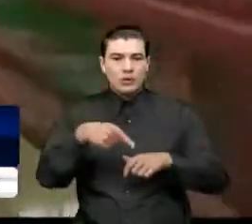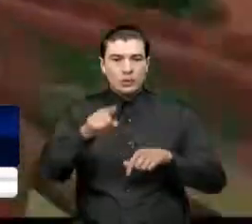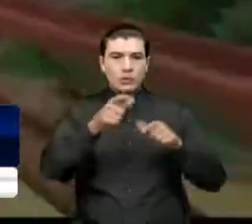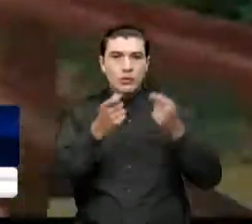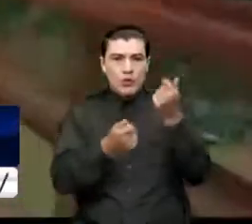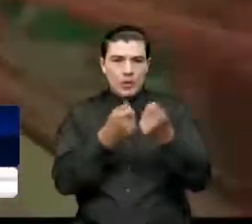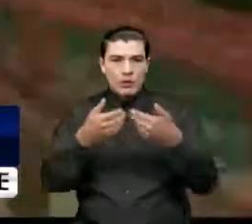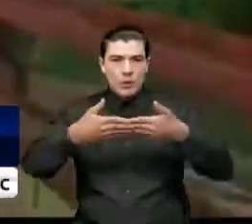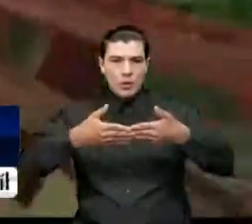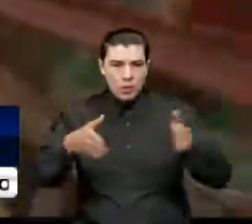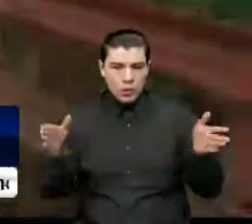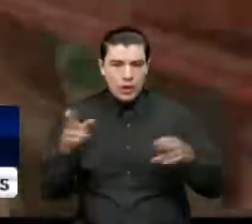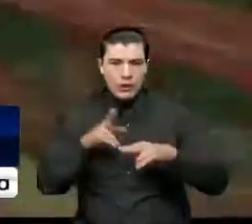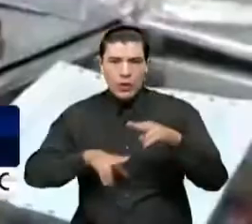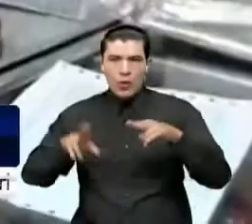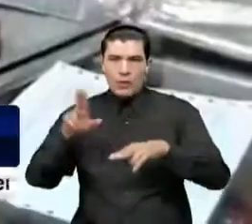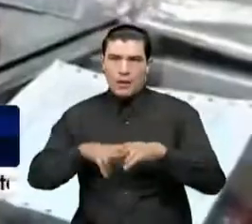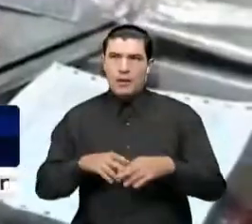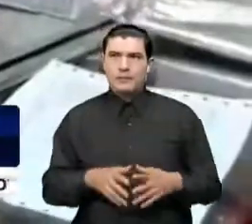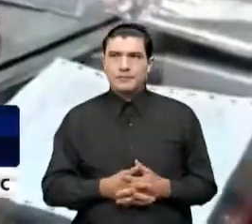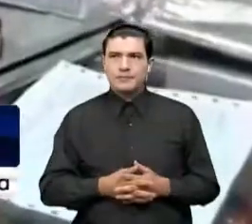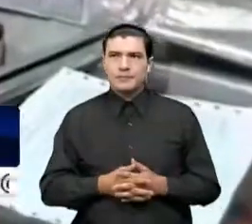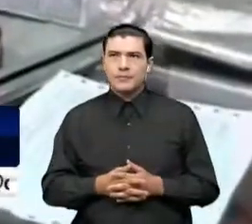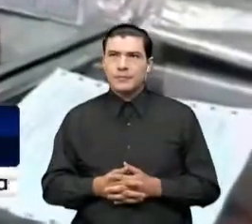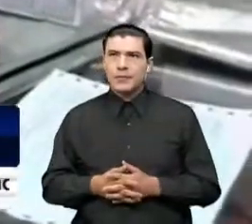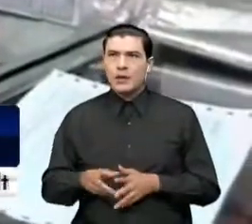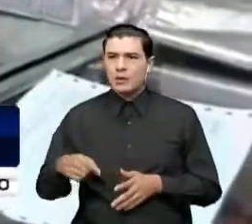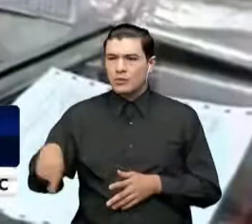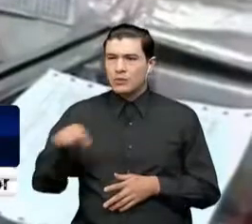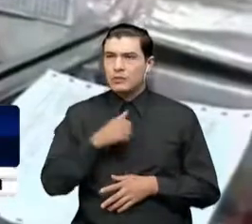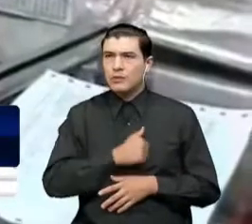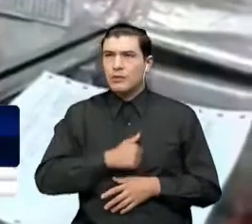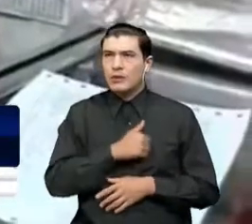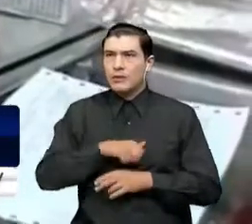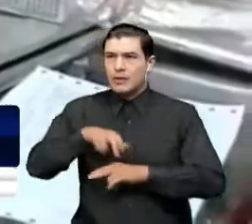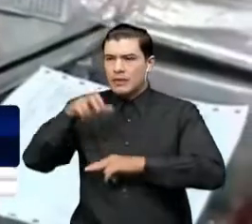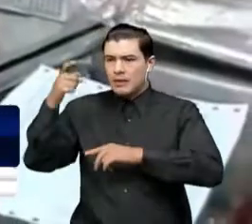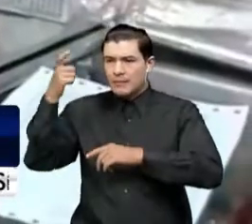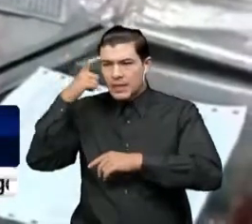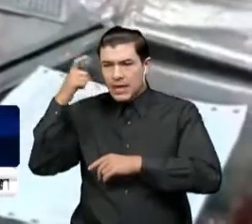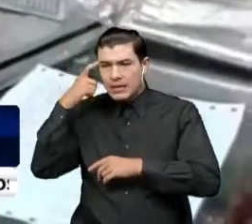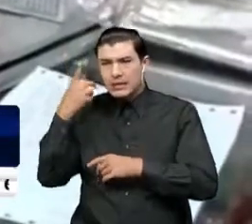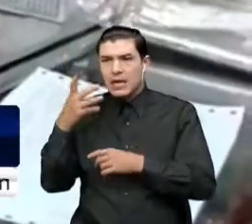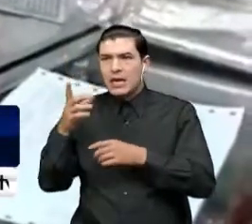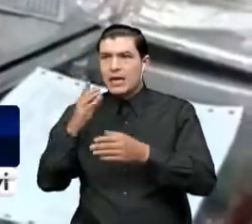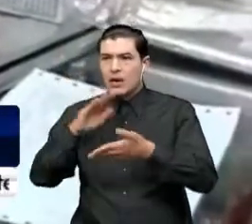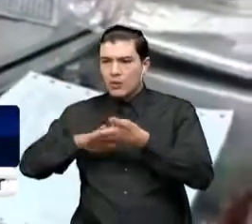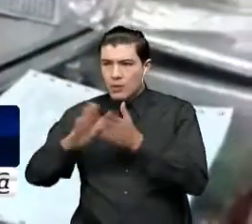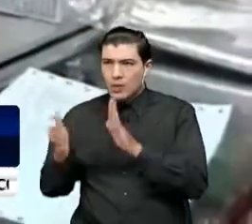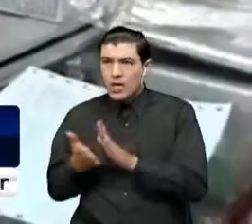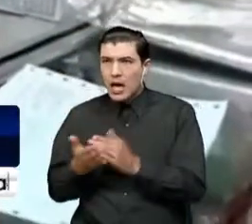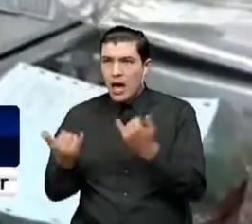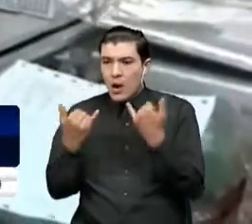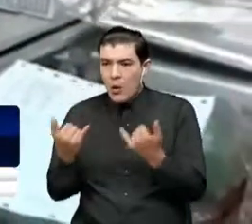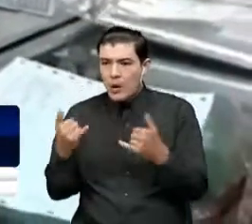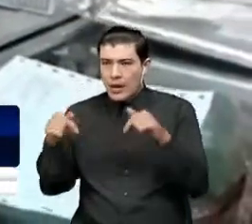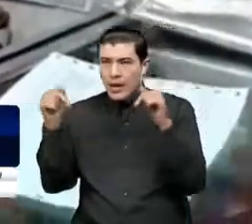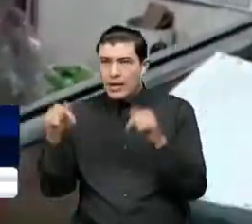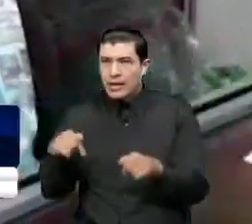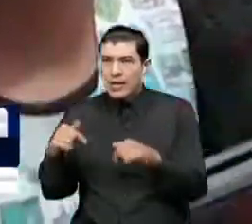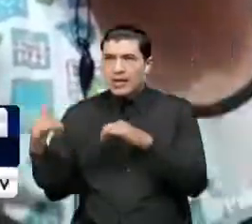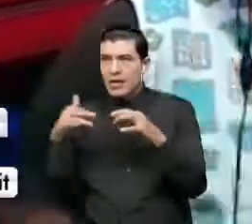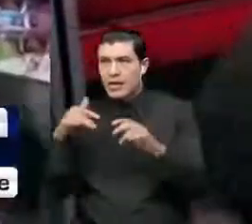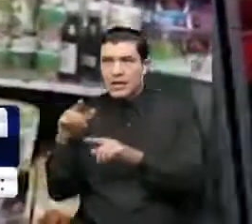comercio funcione normalmente que se sienten a dialogar que que piensen en la comunidad que no tiene nada que ver con este